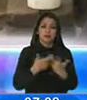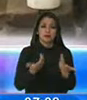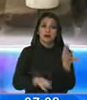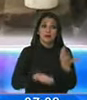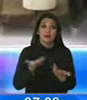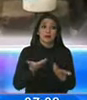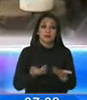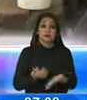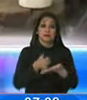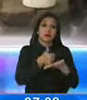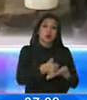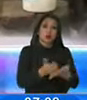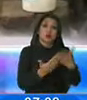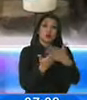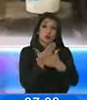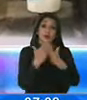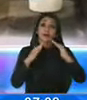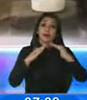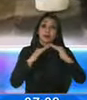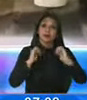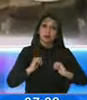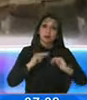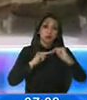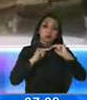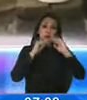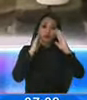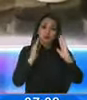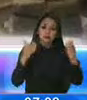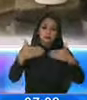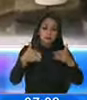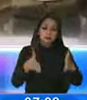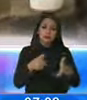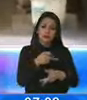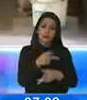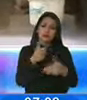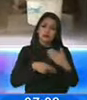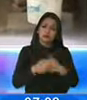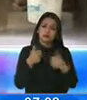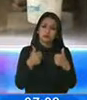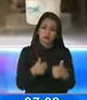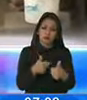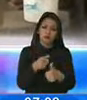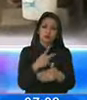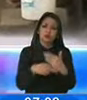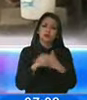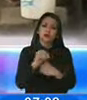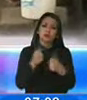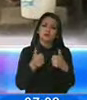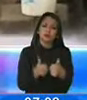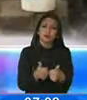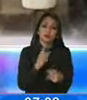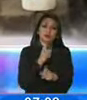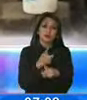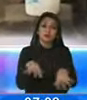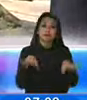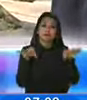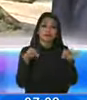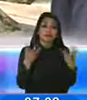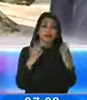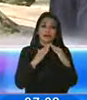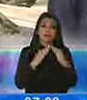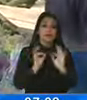le puedan ayudar, también es una casita, para que pueda ella estar estable porque anda, no tiene dónde